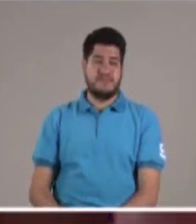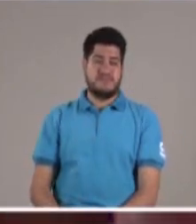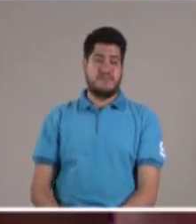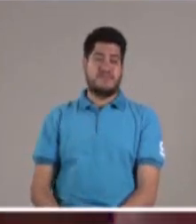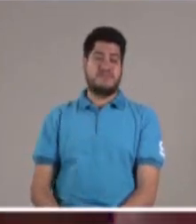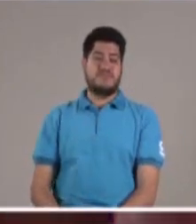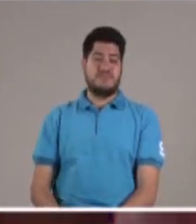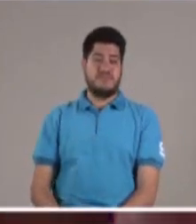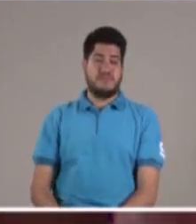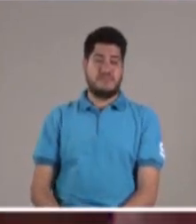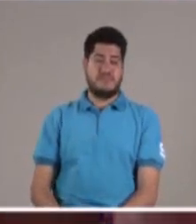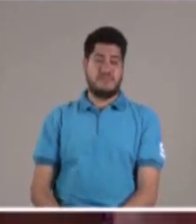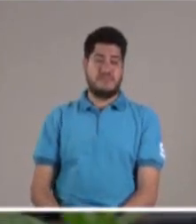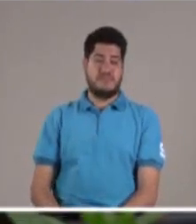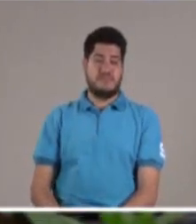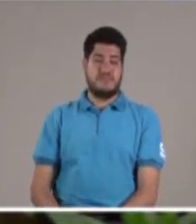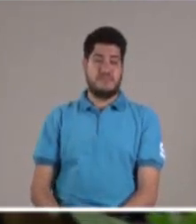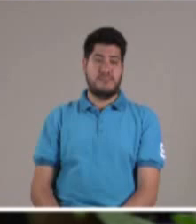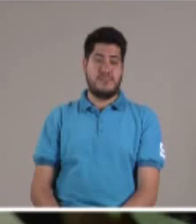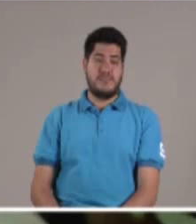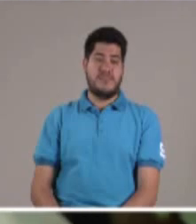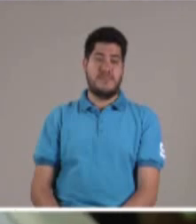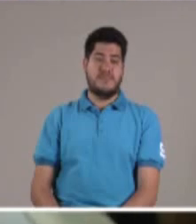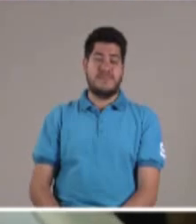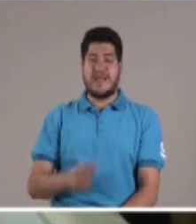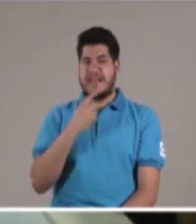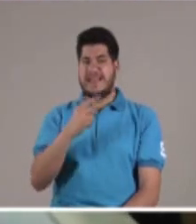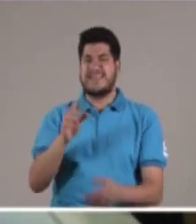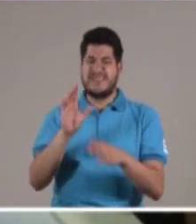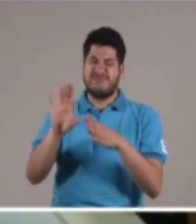hermano ore por mí para sanación